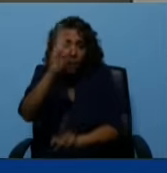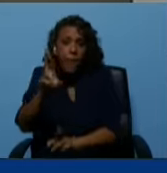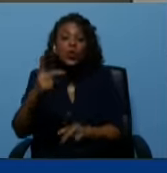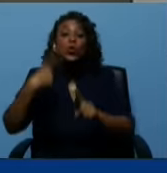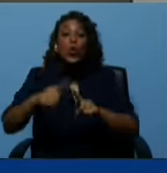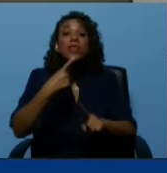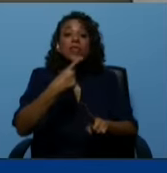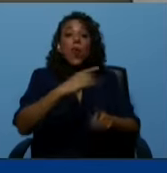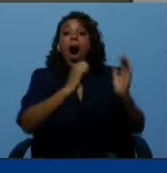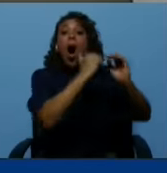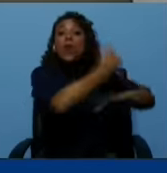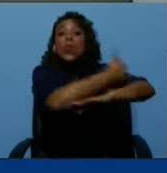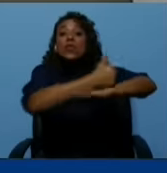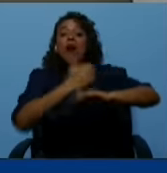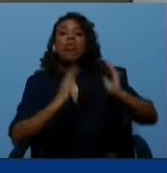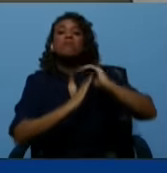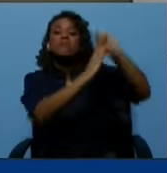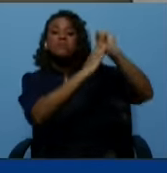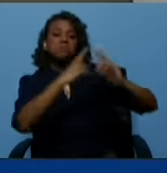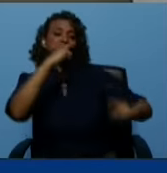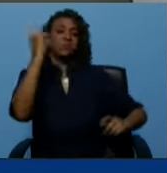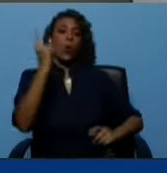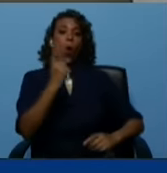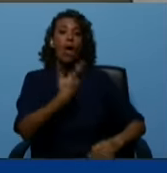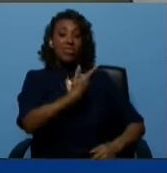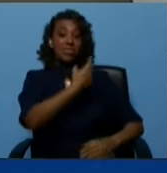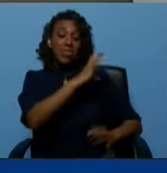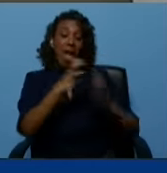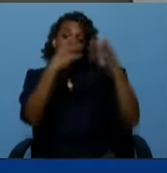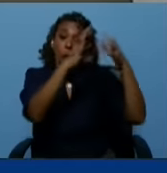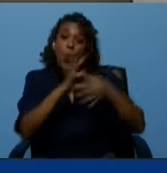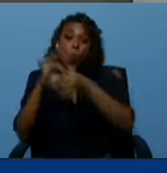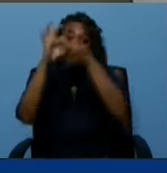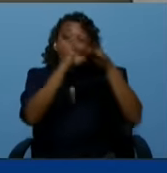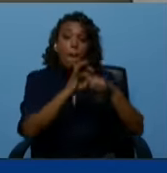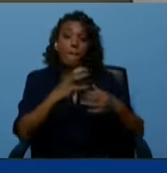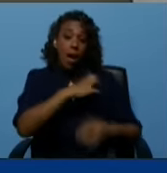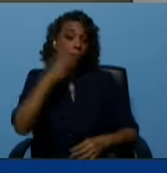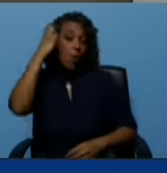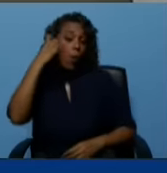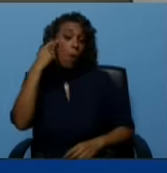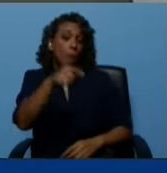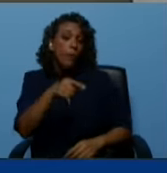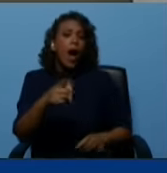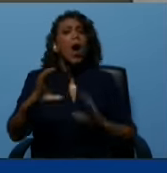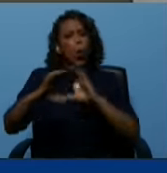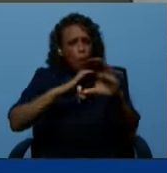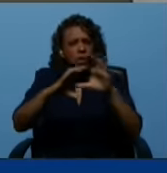Yo le dije al pueblo allí, en una conversación que tuvimos el miércoles,